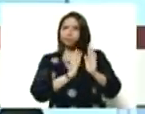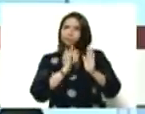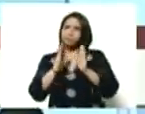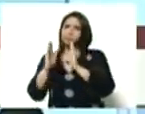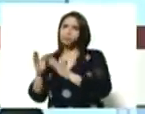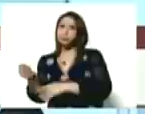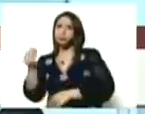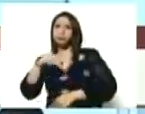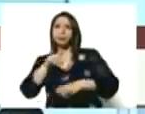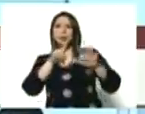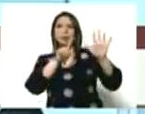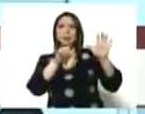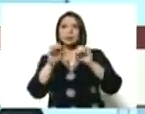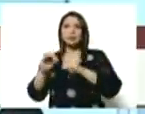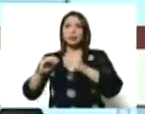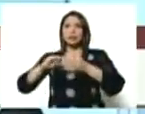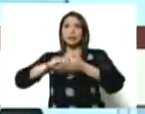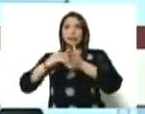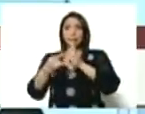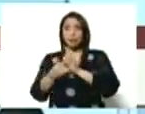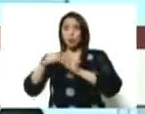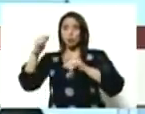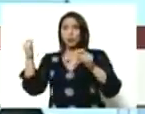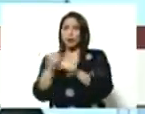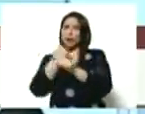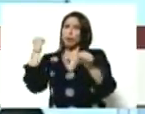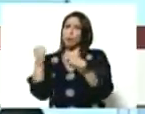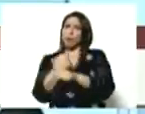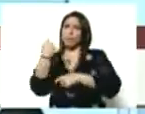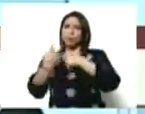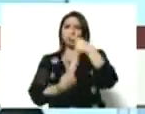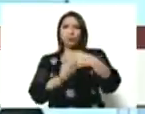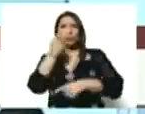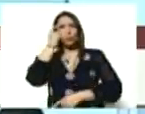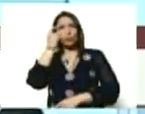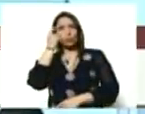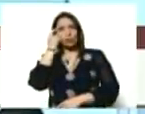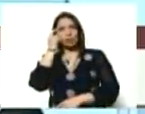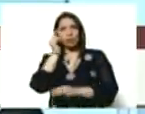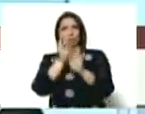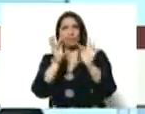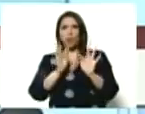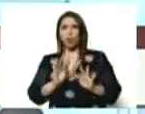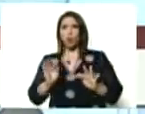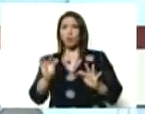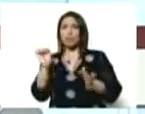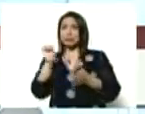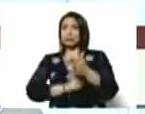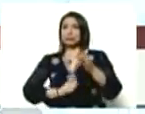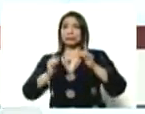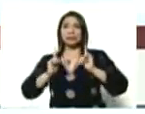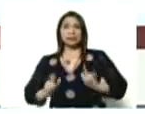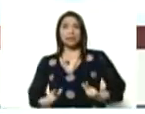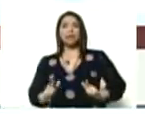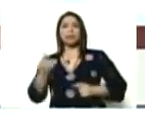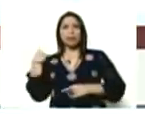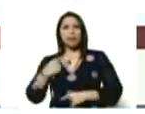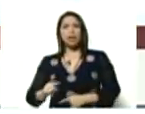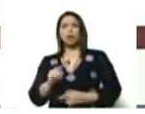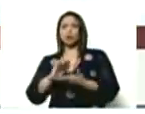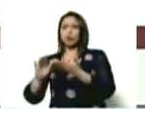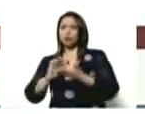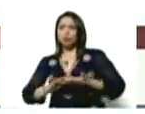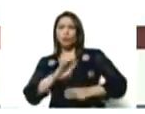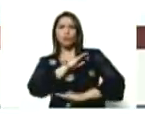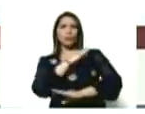de 60 técnicos que trabajamos día y noche de manera incansable para tener hoy una solución robusta,